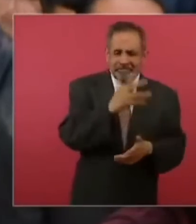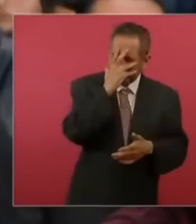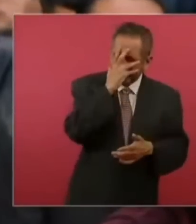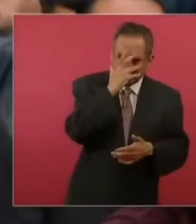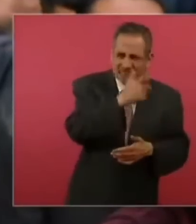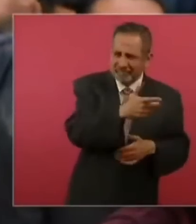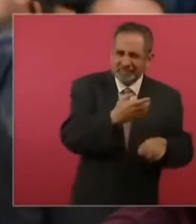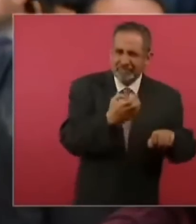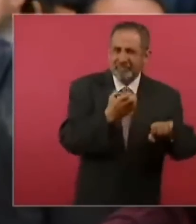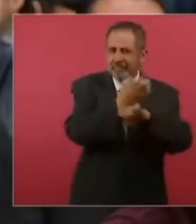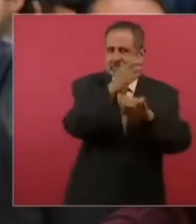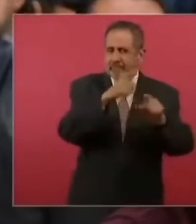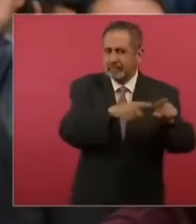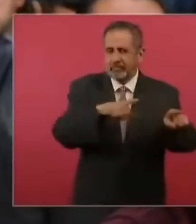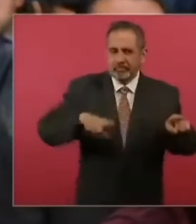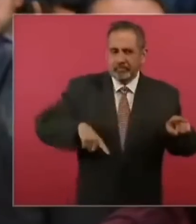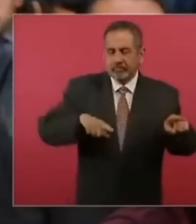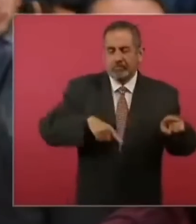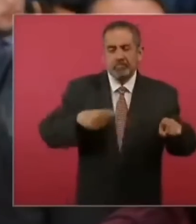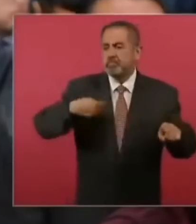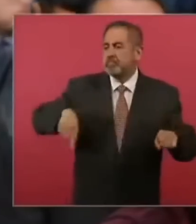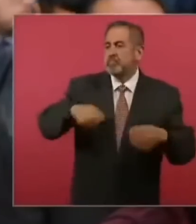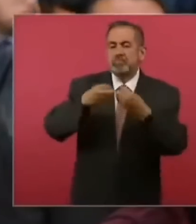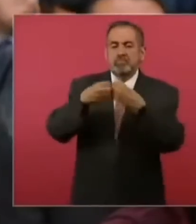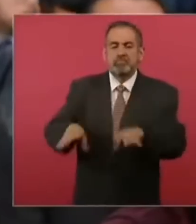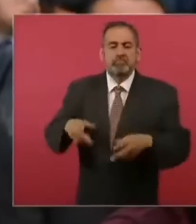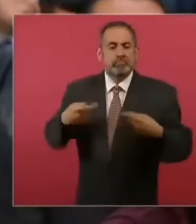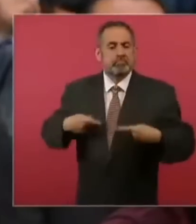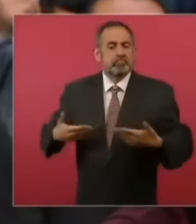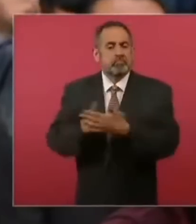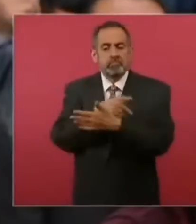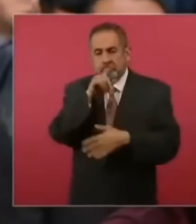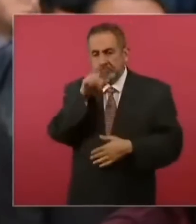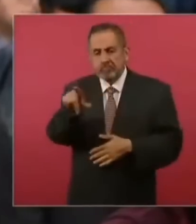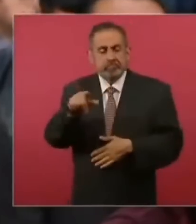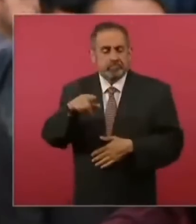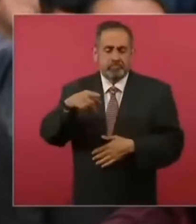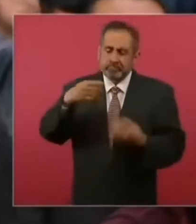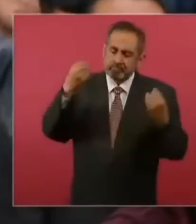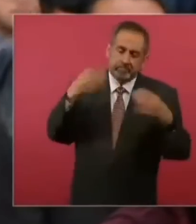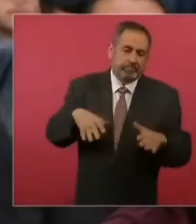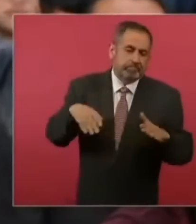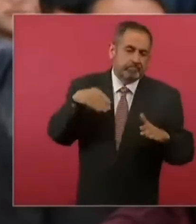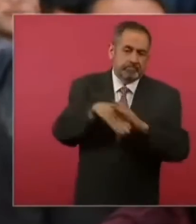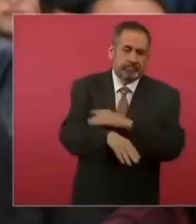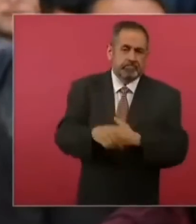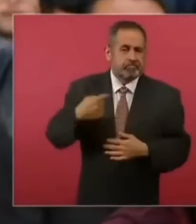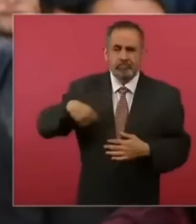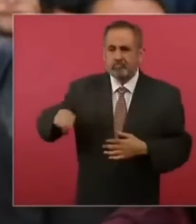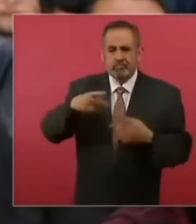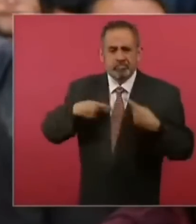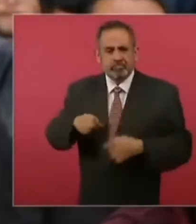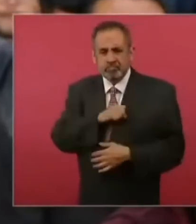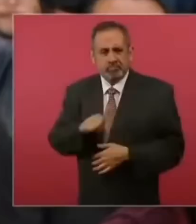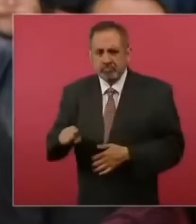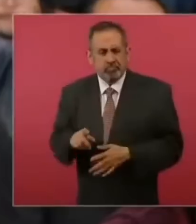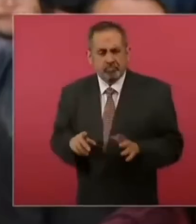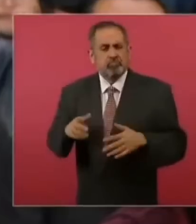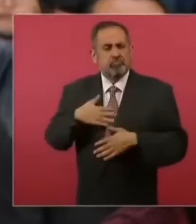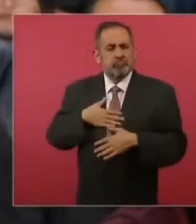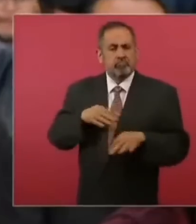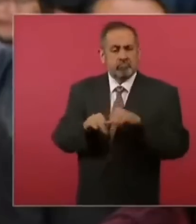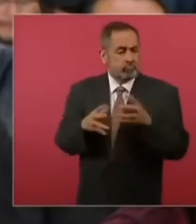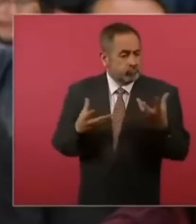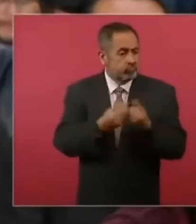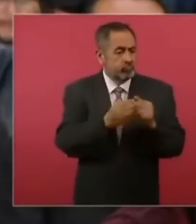gobierno estatal, nos están llevando en medio a los tapatíos y a los jaliscienses. Y nosotros no somos personas malas, nosotros no trabajamos